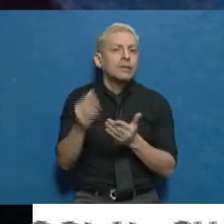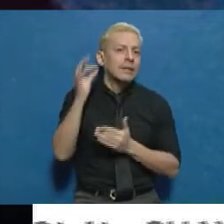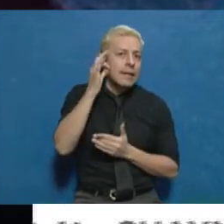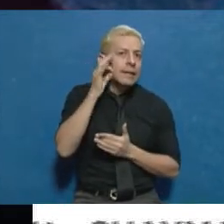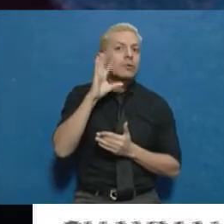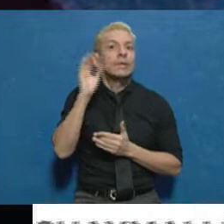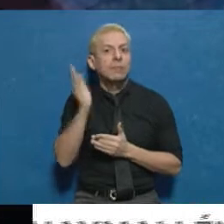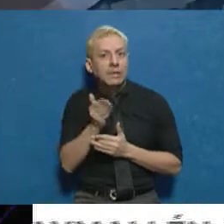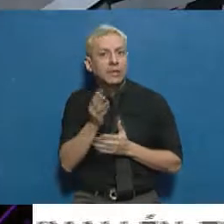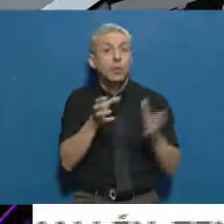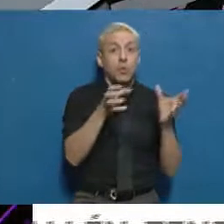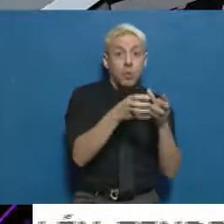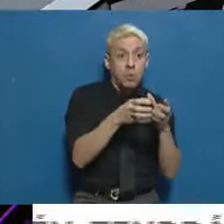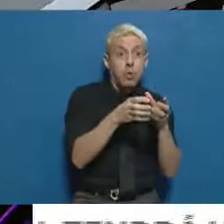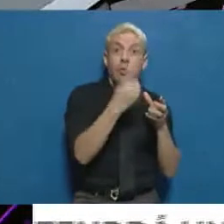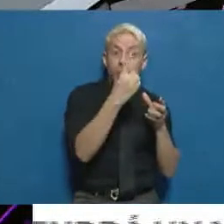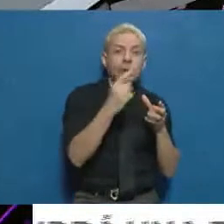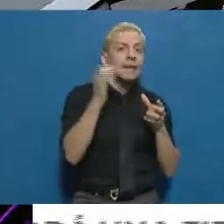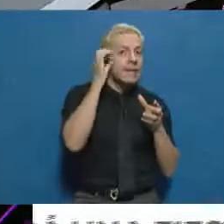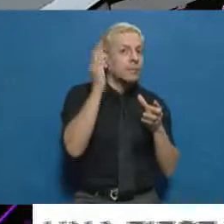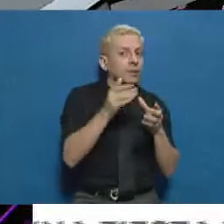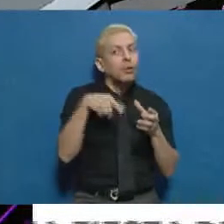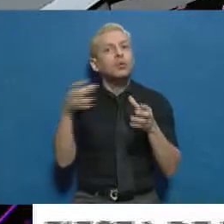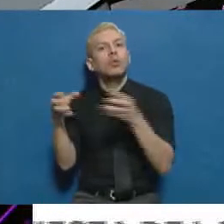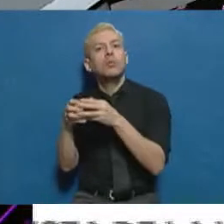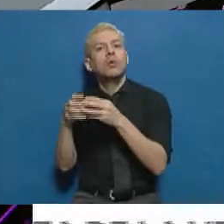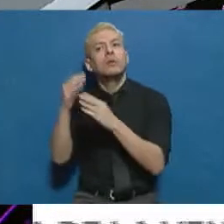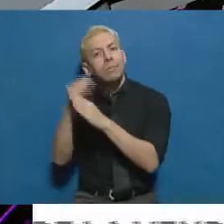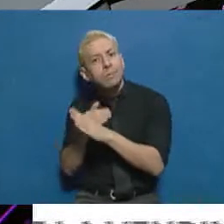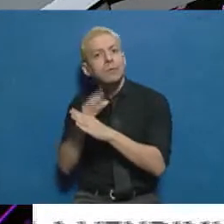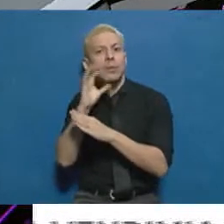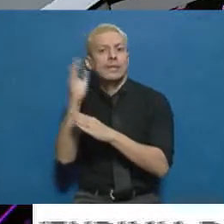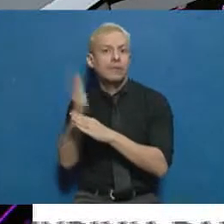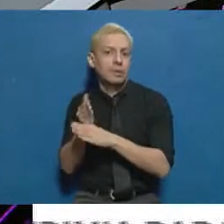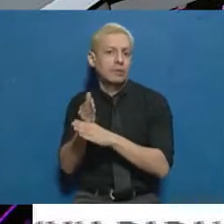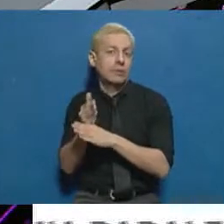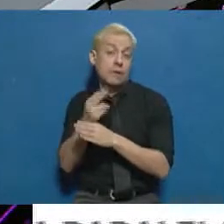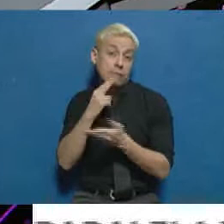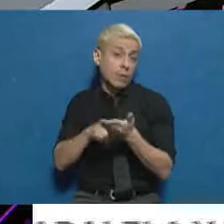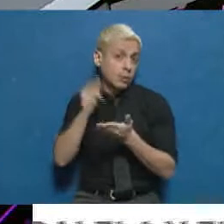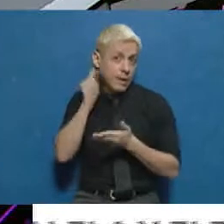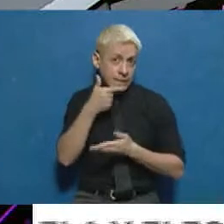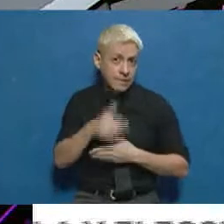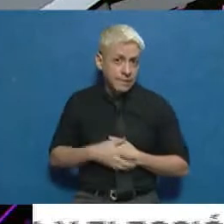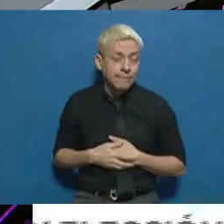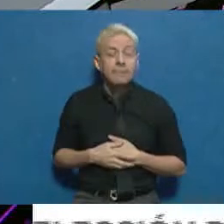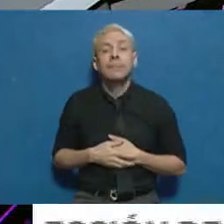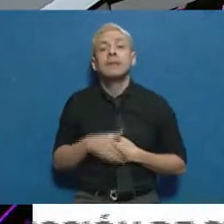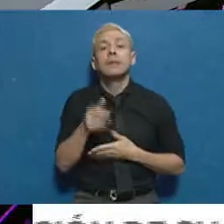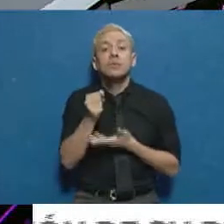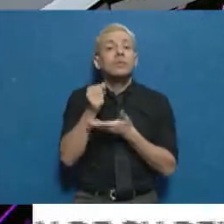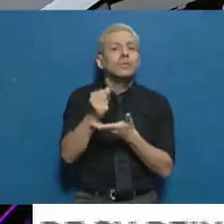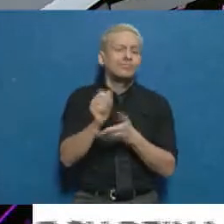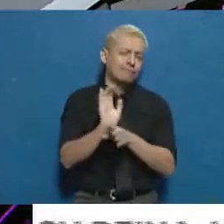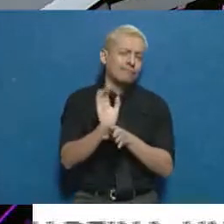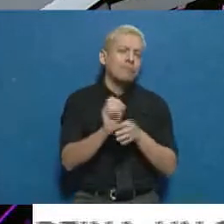50%. Para un grupo el 30% y para otro grupo el 50% en la tarifa que va a pagar de gas. El subsidio o